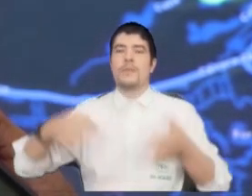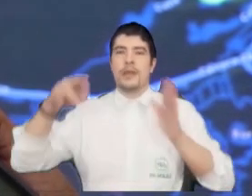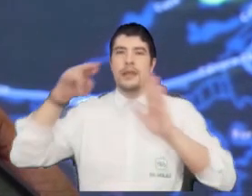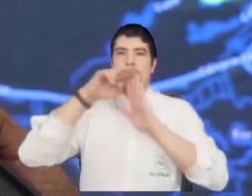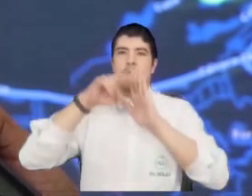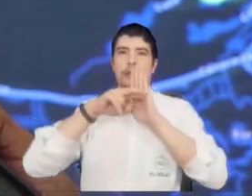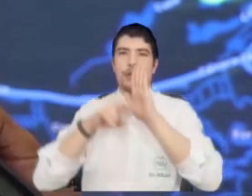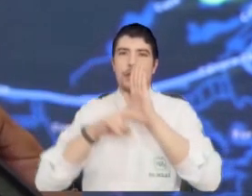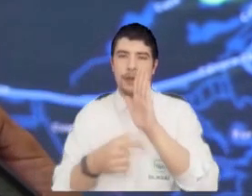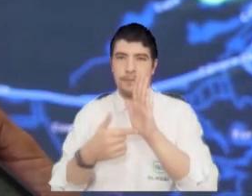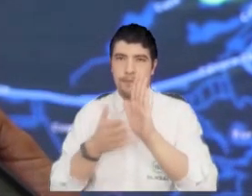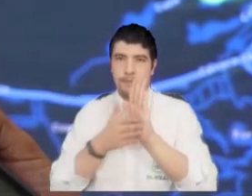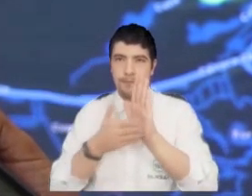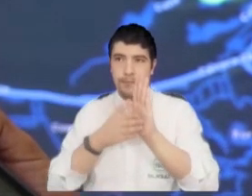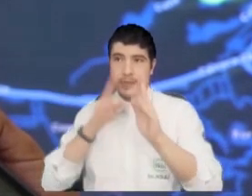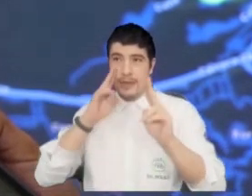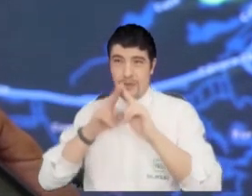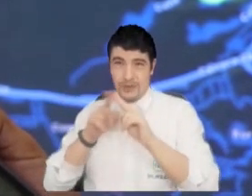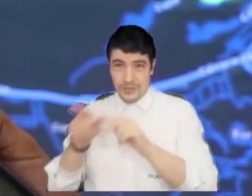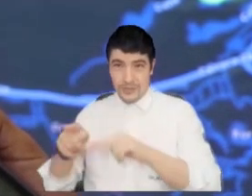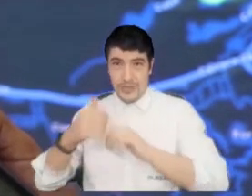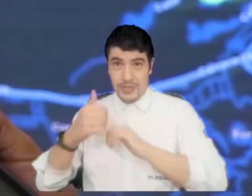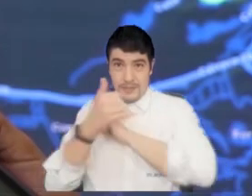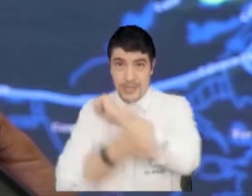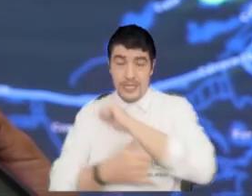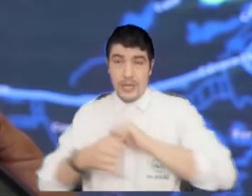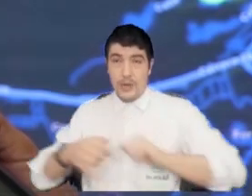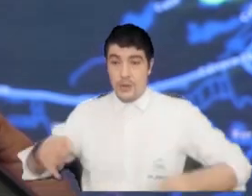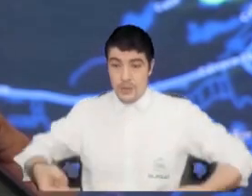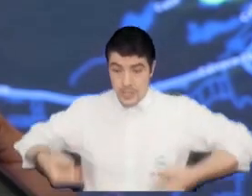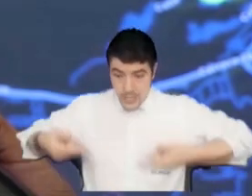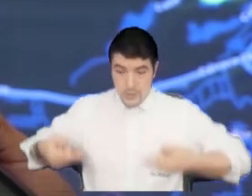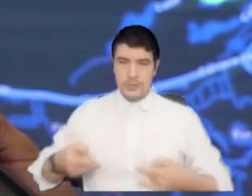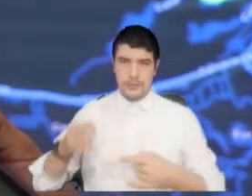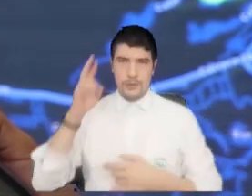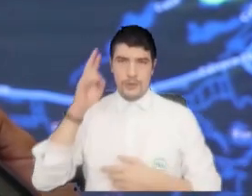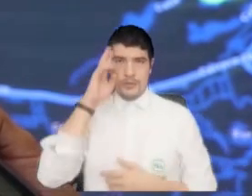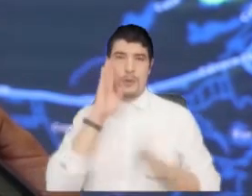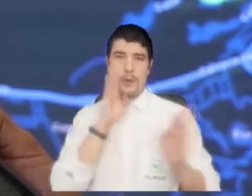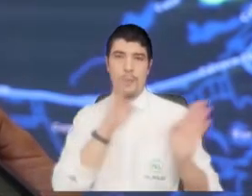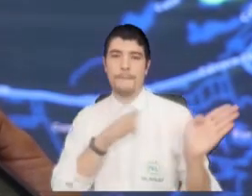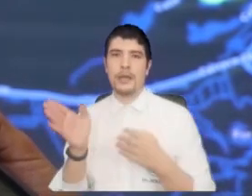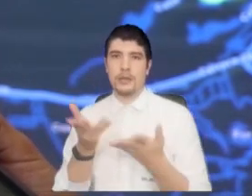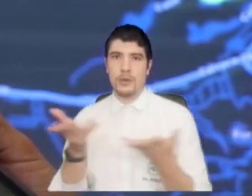que es conocido como paseos de olla. Los planes se han efectuado principalmente en fuentes hídricas al norte de Bucaramanga.